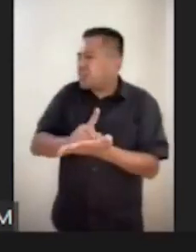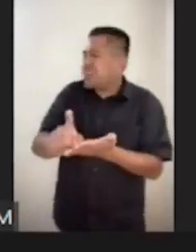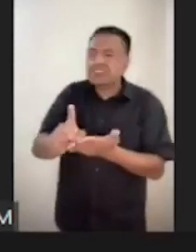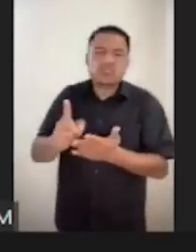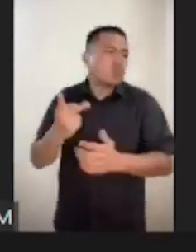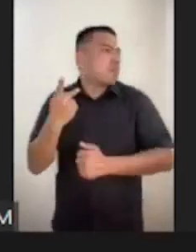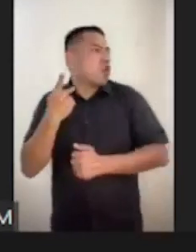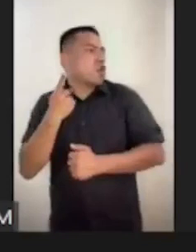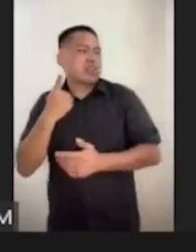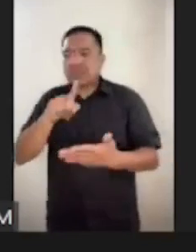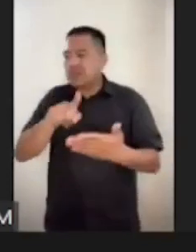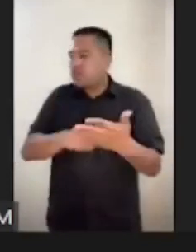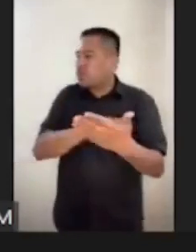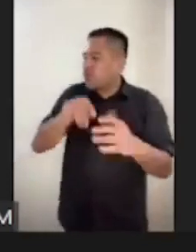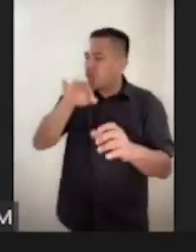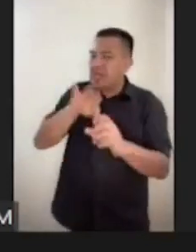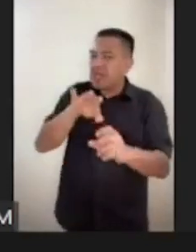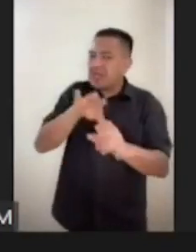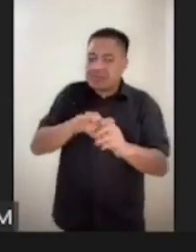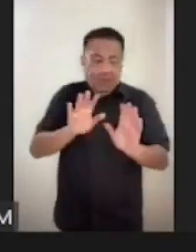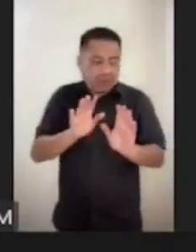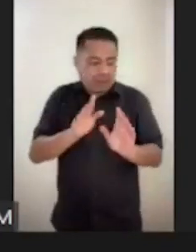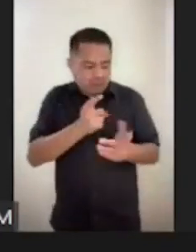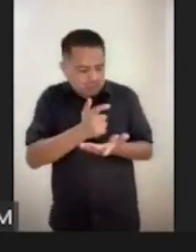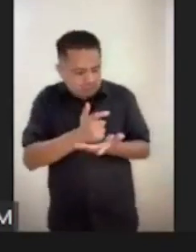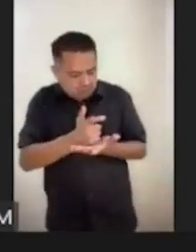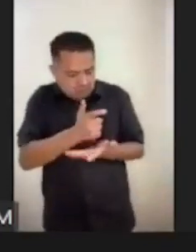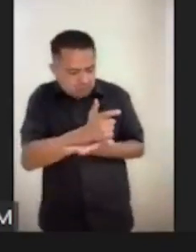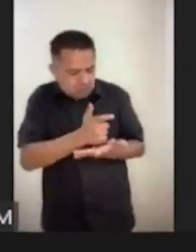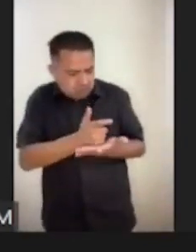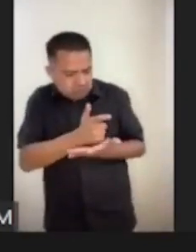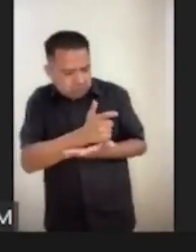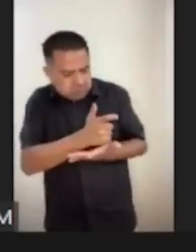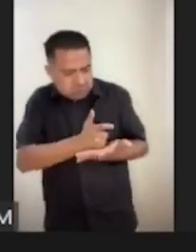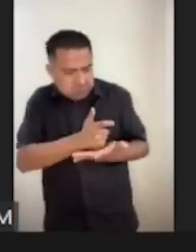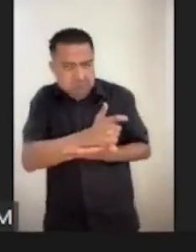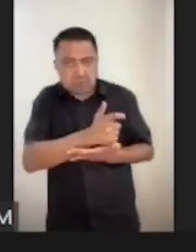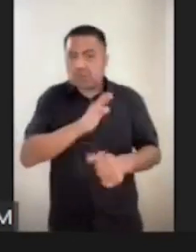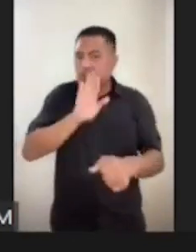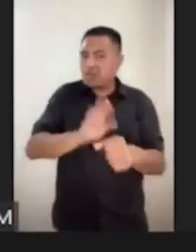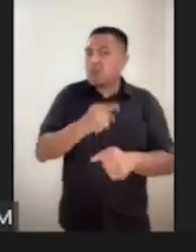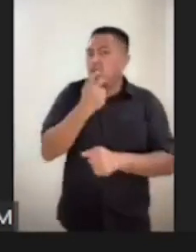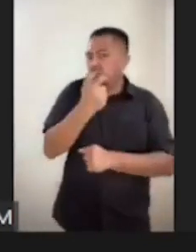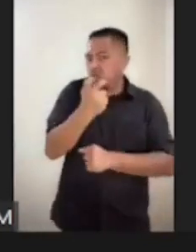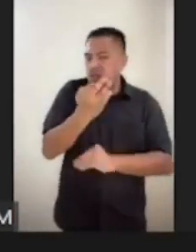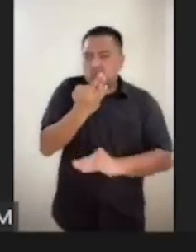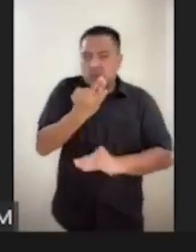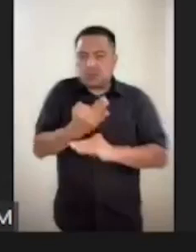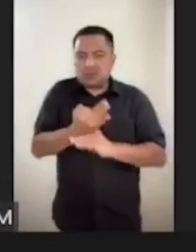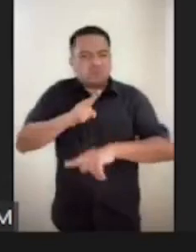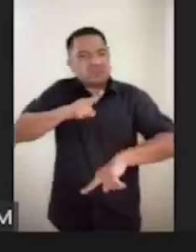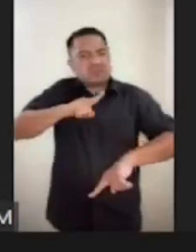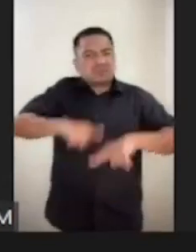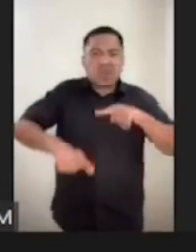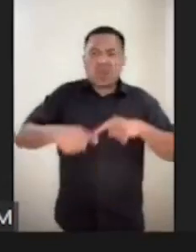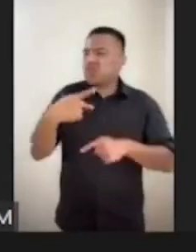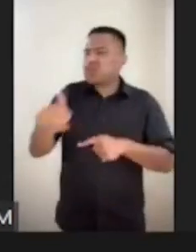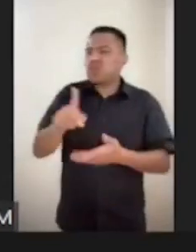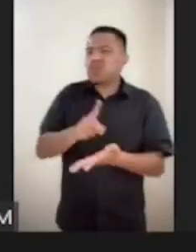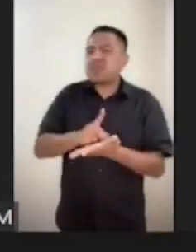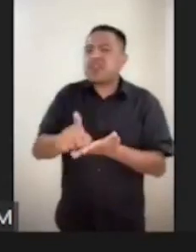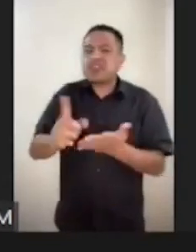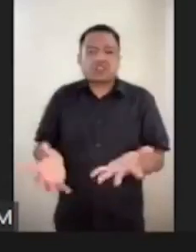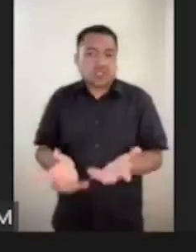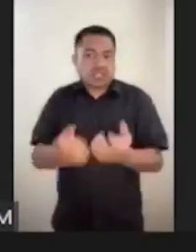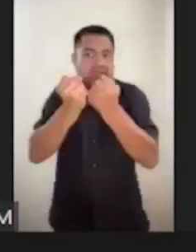político electoral del pago de remuneraciones. Por ello es que se están dejando también sus derechos a salvo,